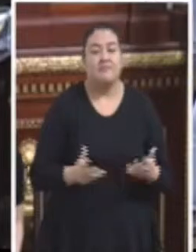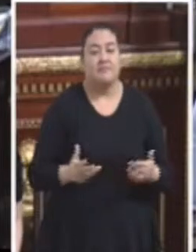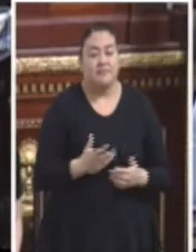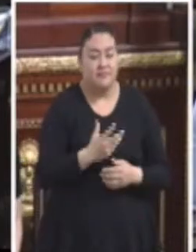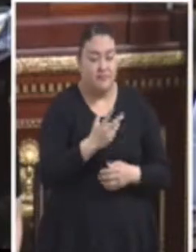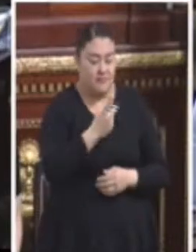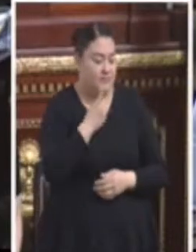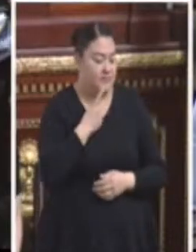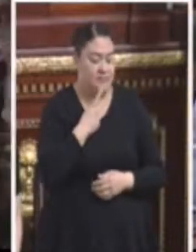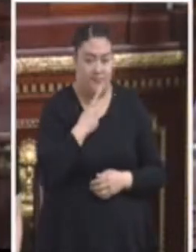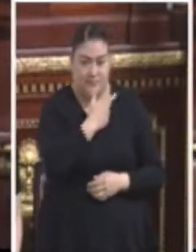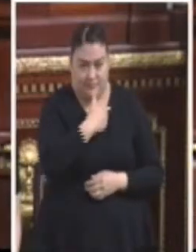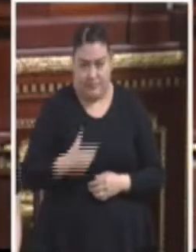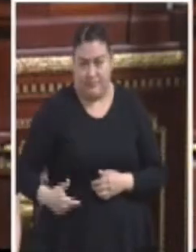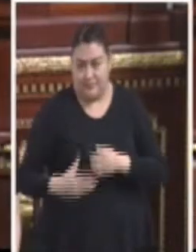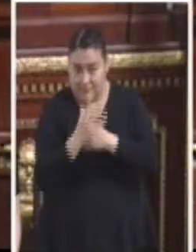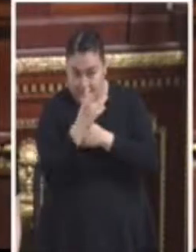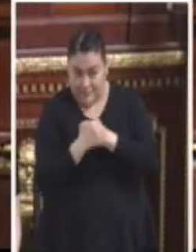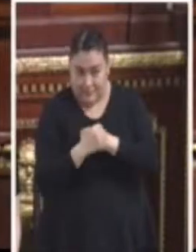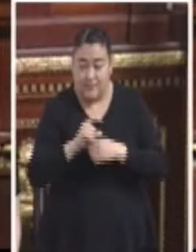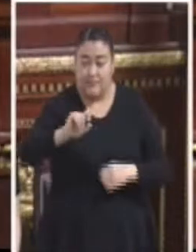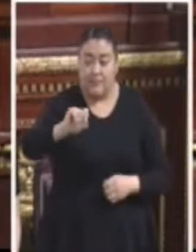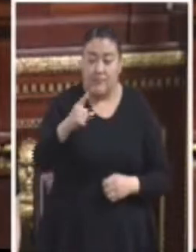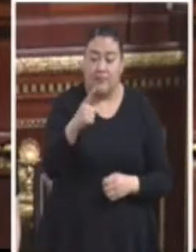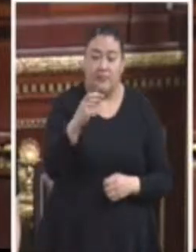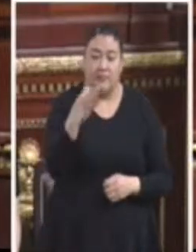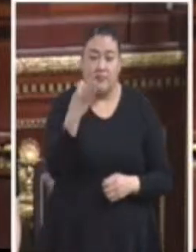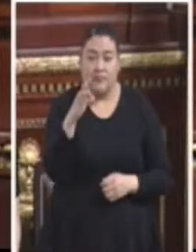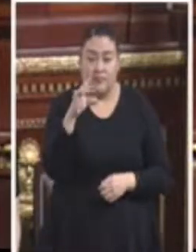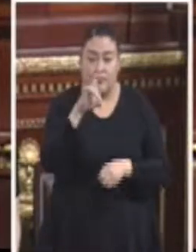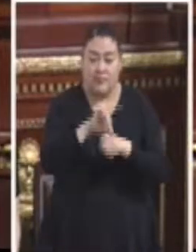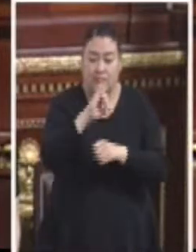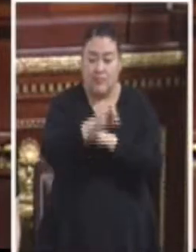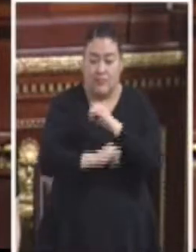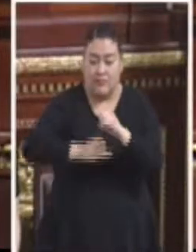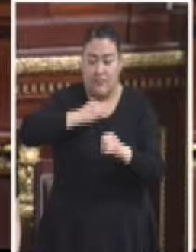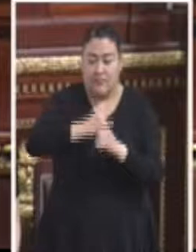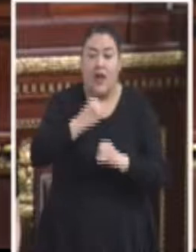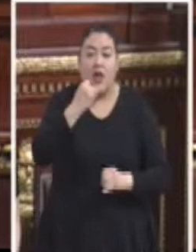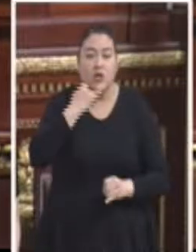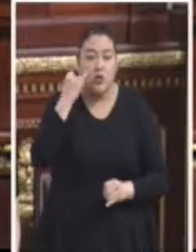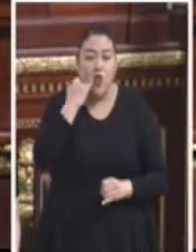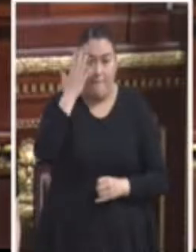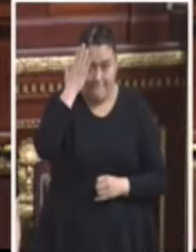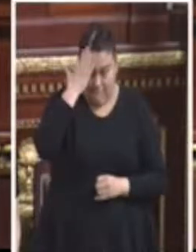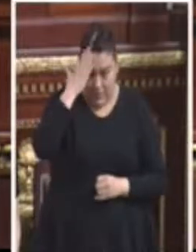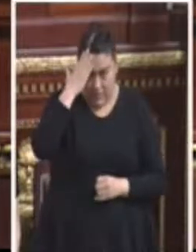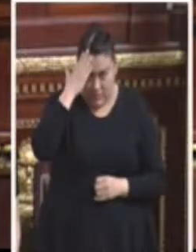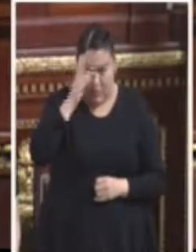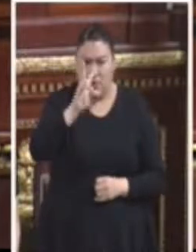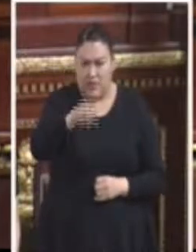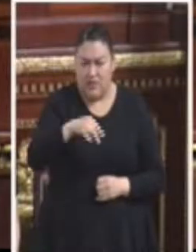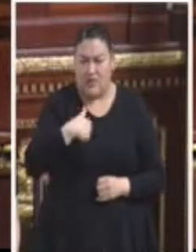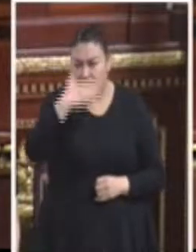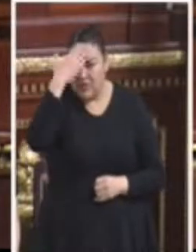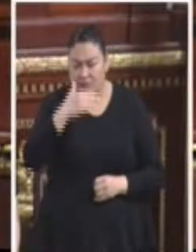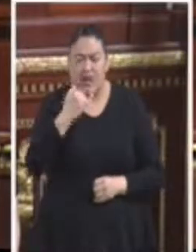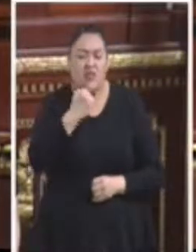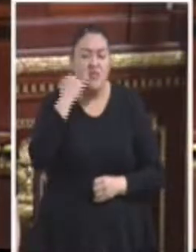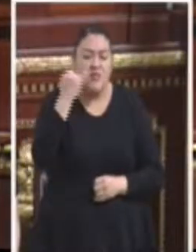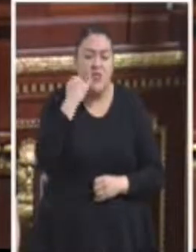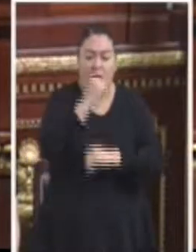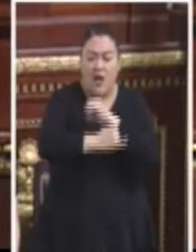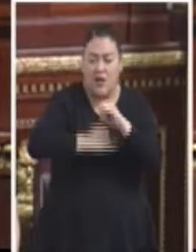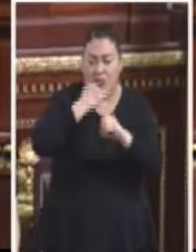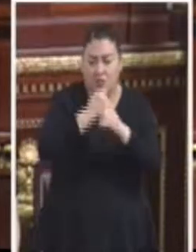Venia, diputado presidente. 21 de febrero, Día Internacional de la Lengua Materna. El Día Internacional de la Lengua